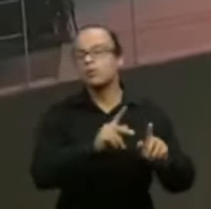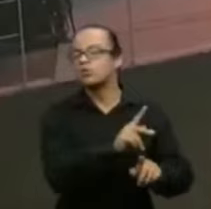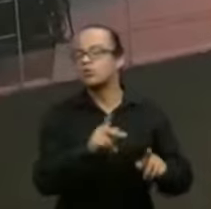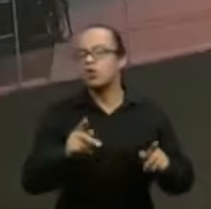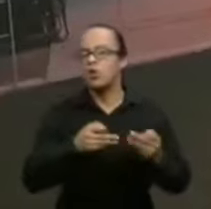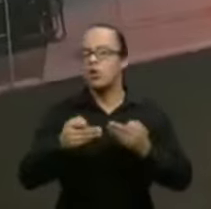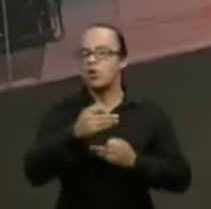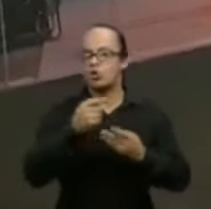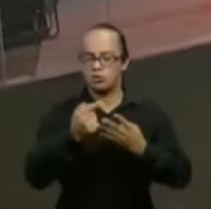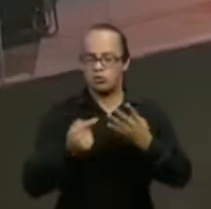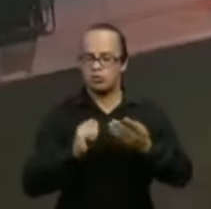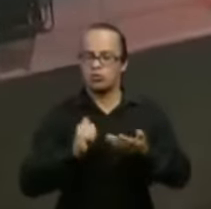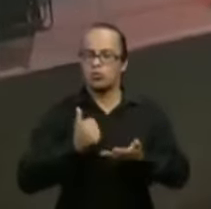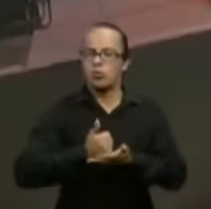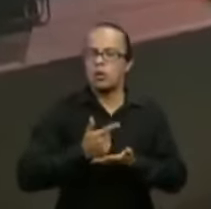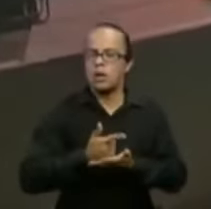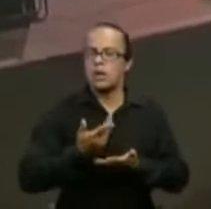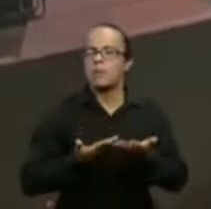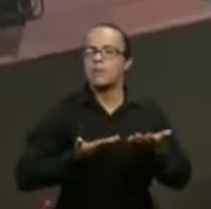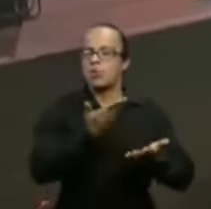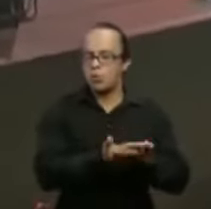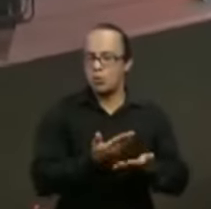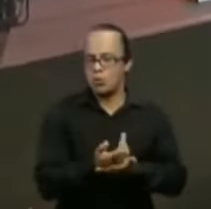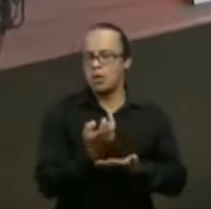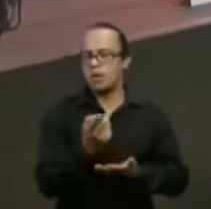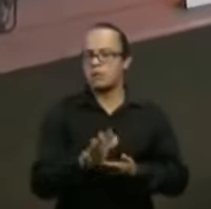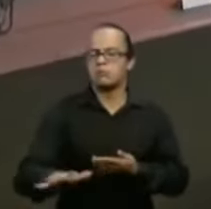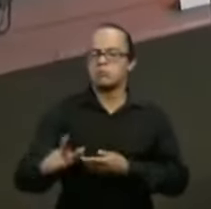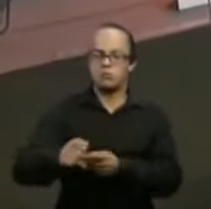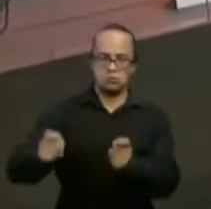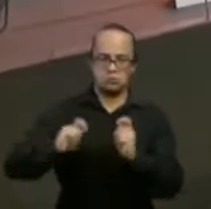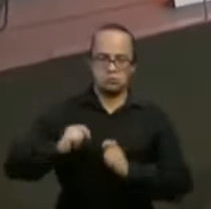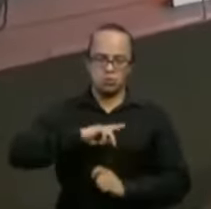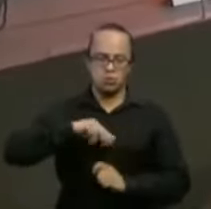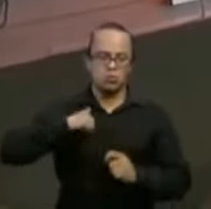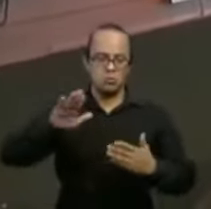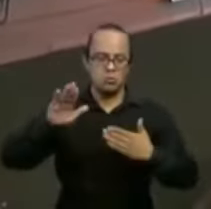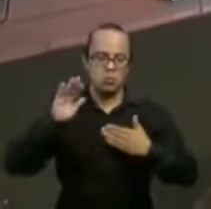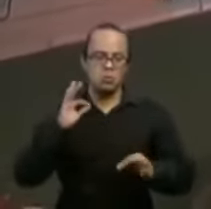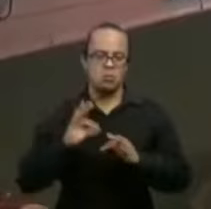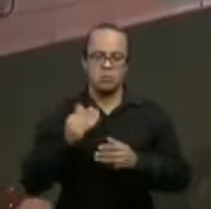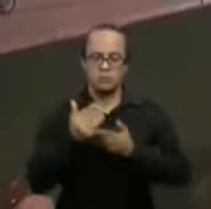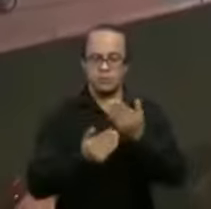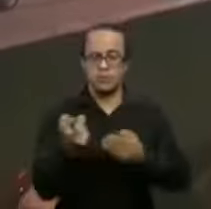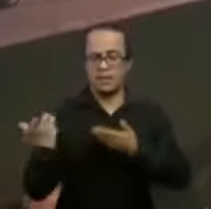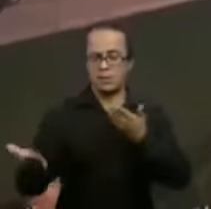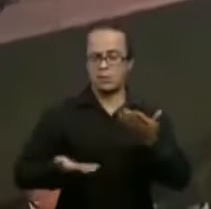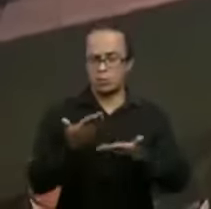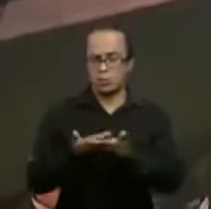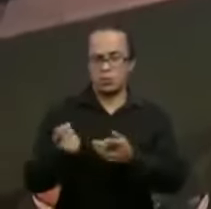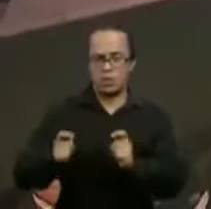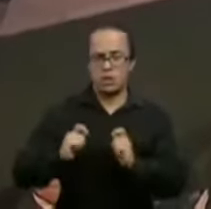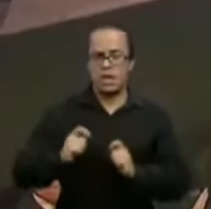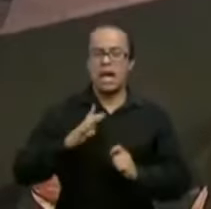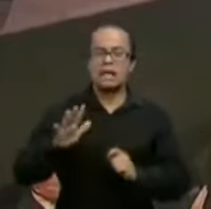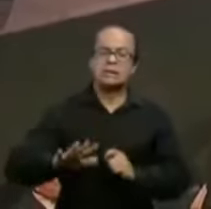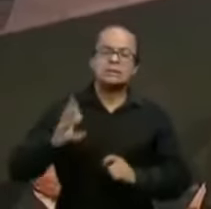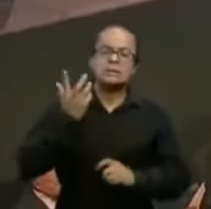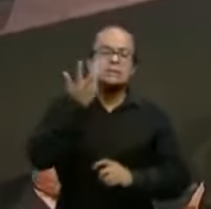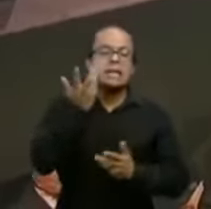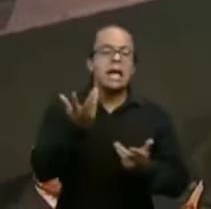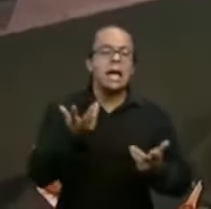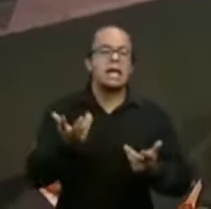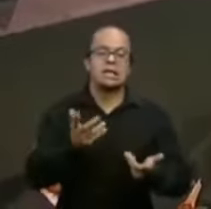propuestas, iniciativas y proyectos que nos hicieron favor de entregar. Sé que en estas propuestas hay un profundo deseo de